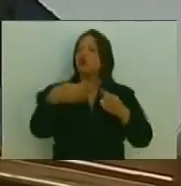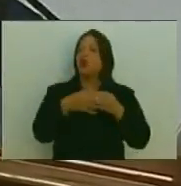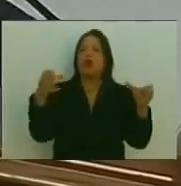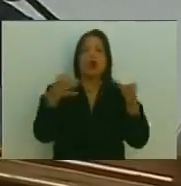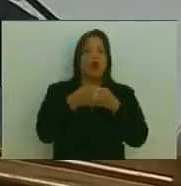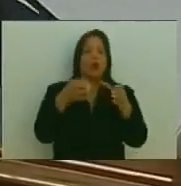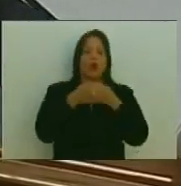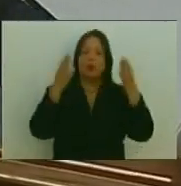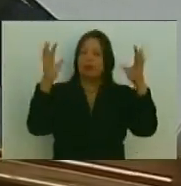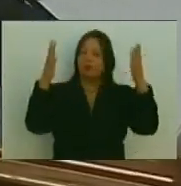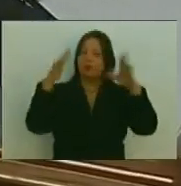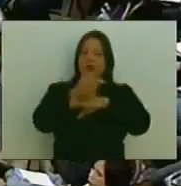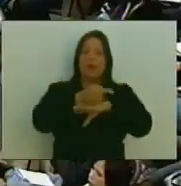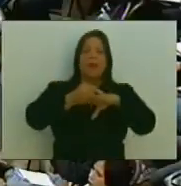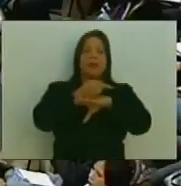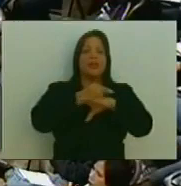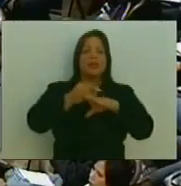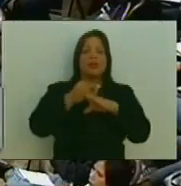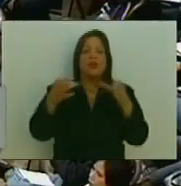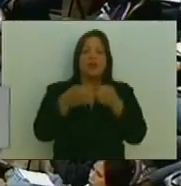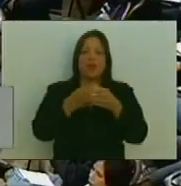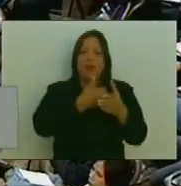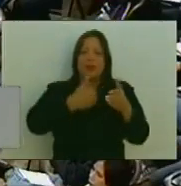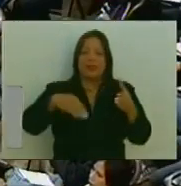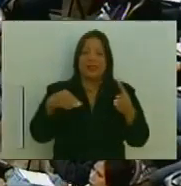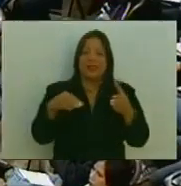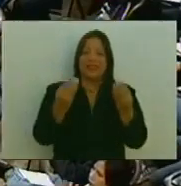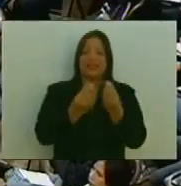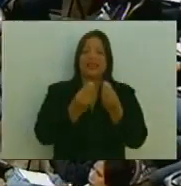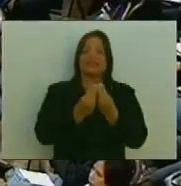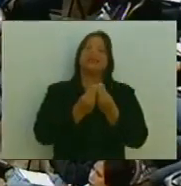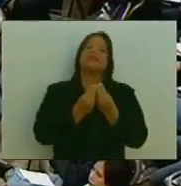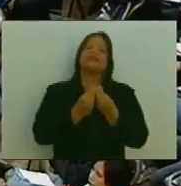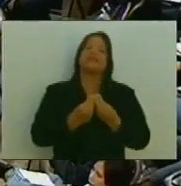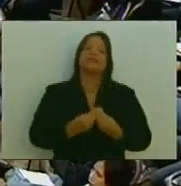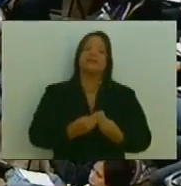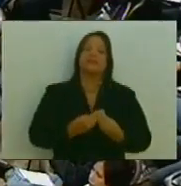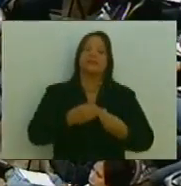equipo del Ministerio del Despacho de la Presidencia.